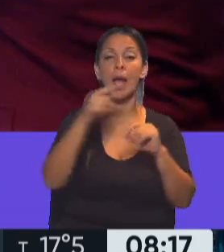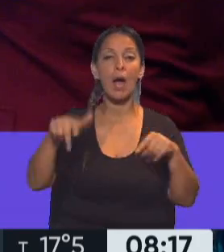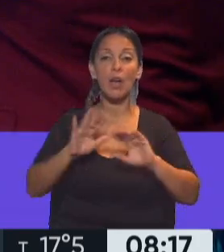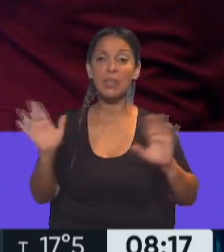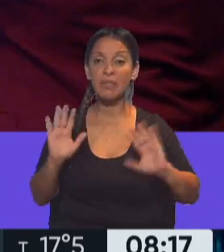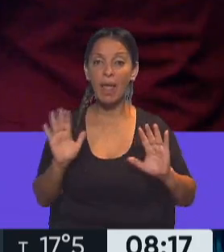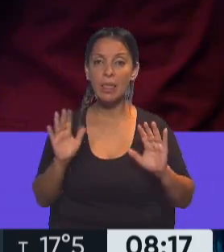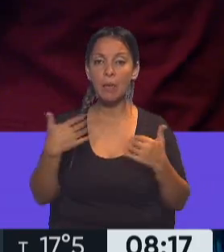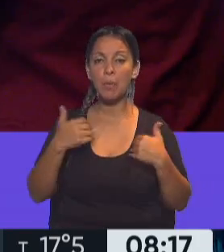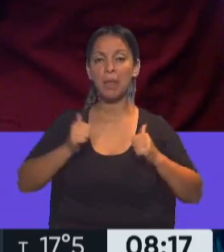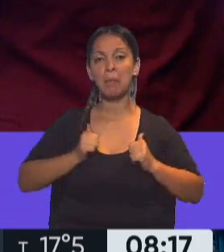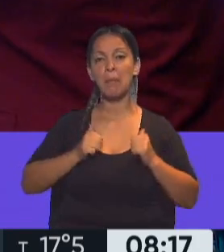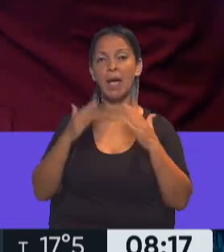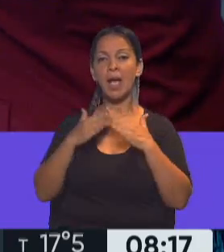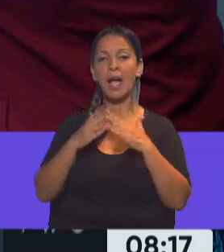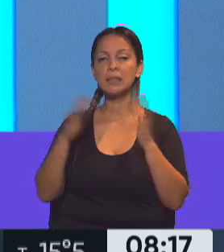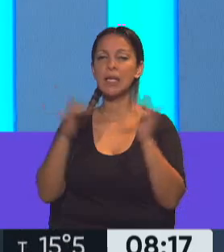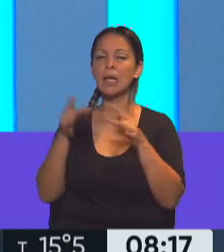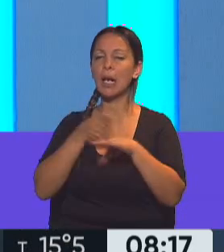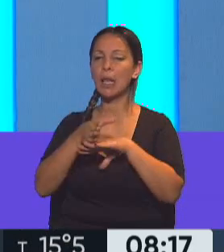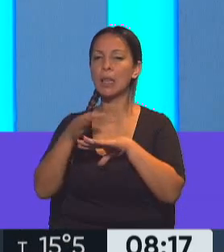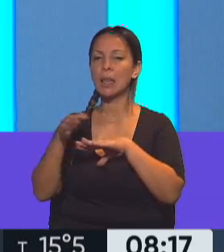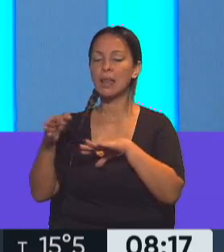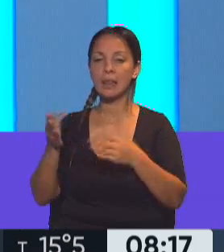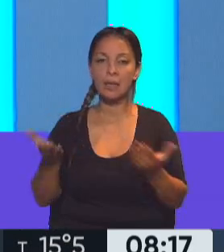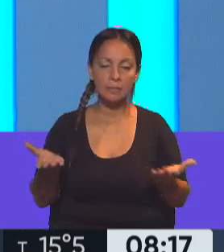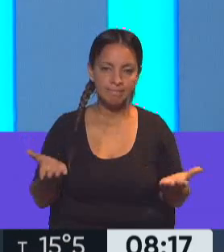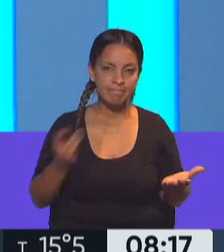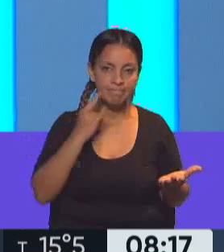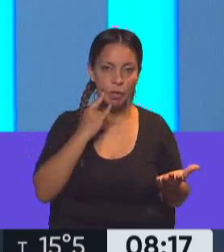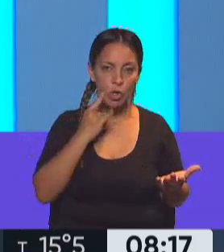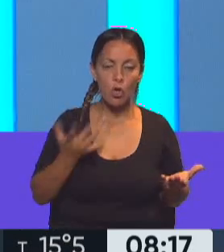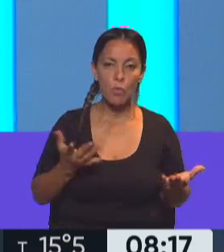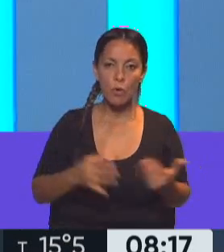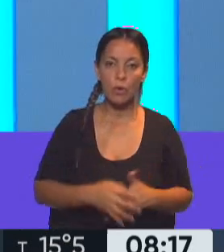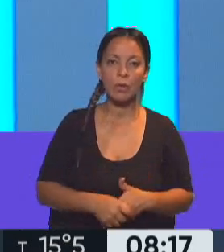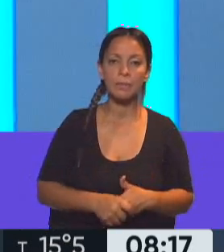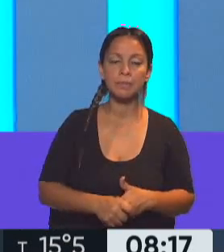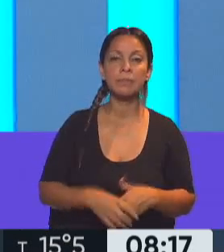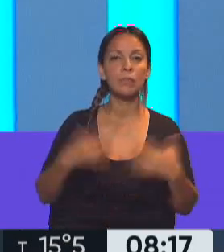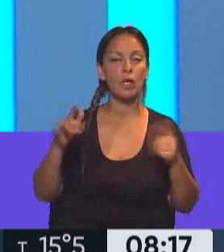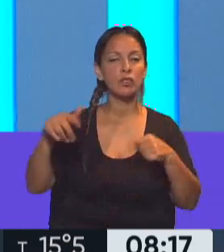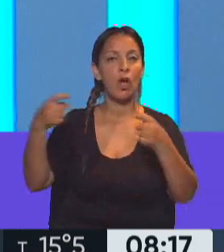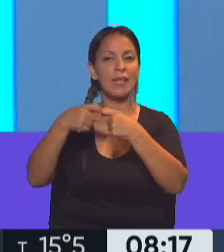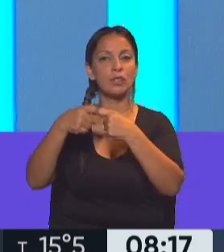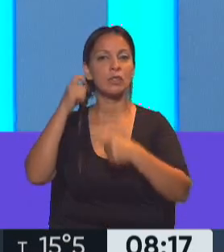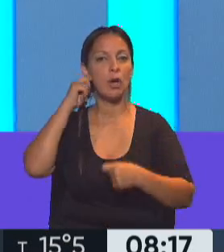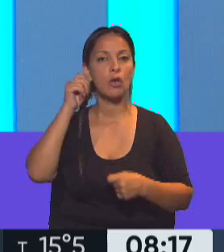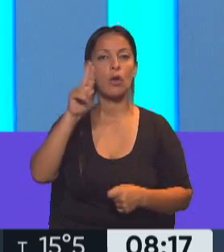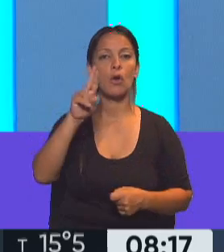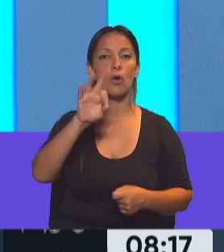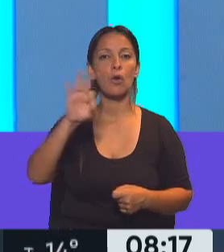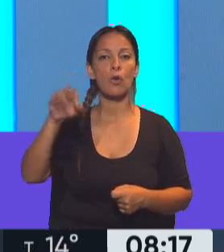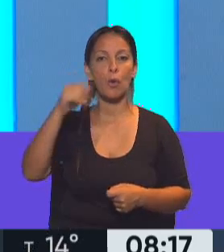puede estar en su casa. Absolutamente, claro. Absolutamente. La realidad es que en este punto, Grooming Argentina, junto